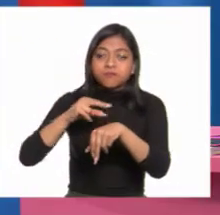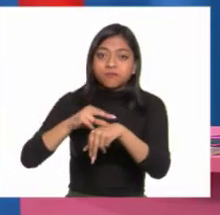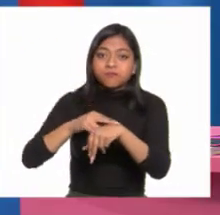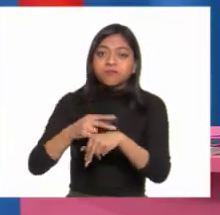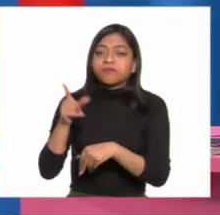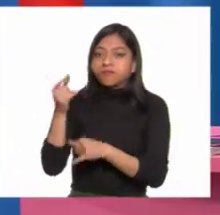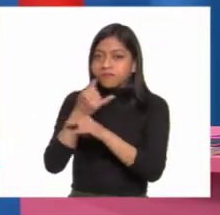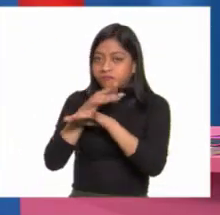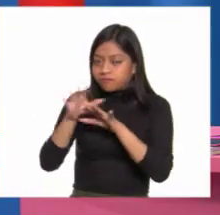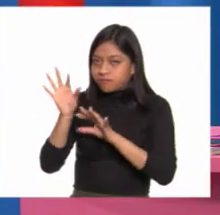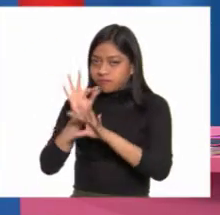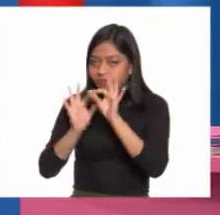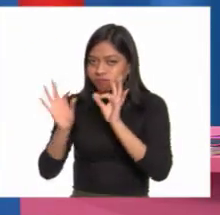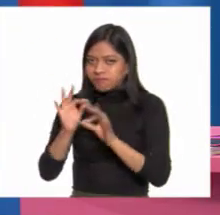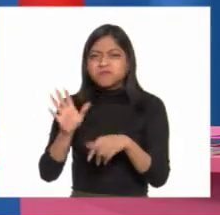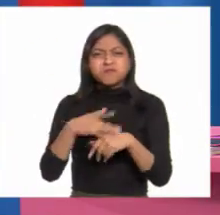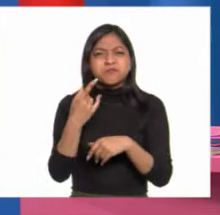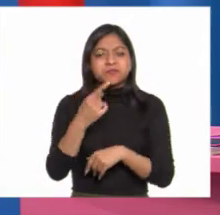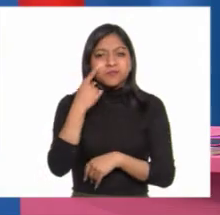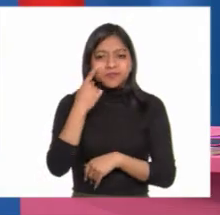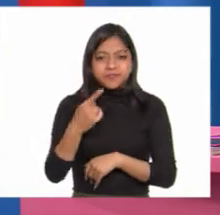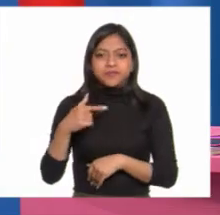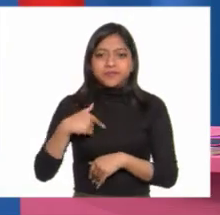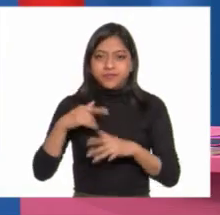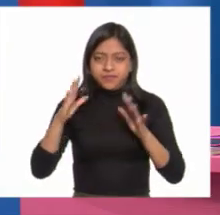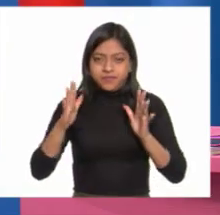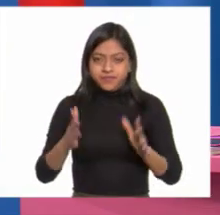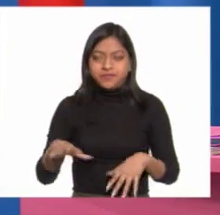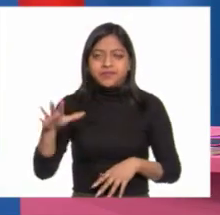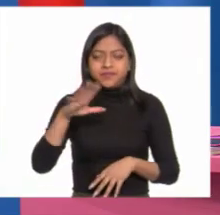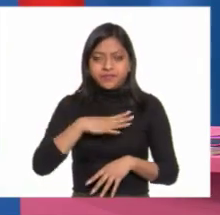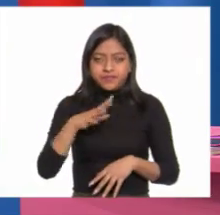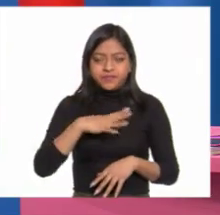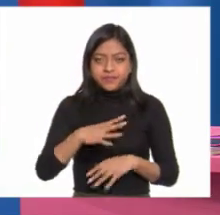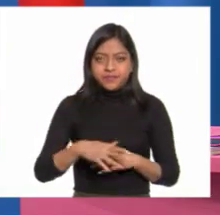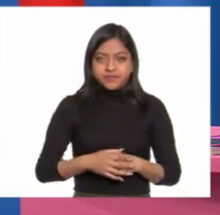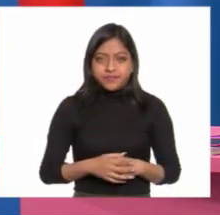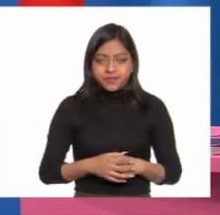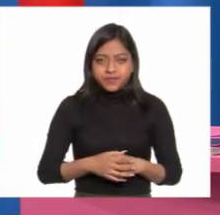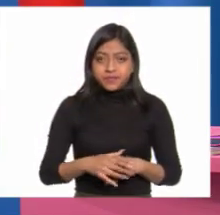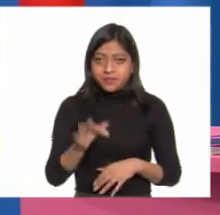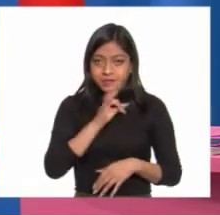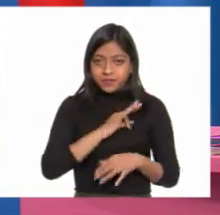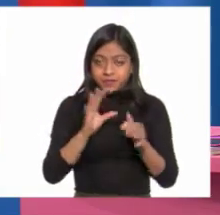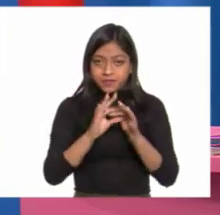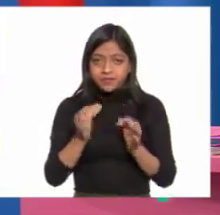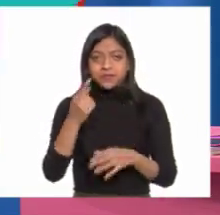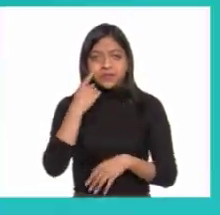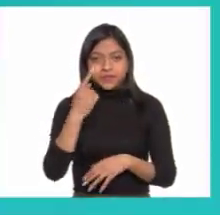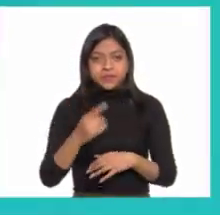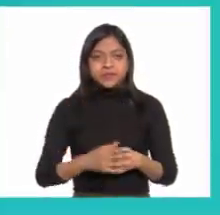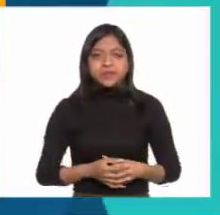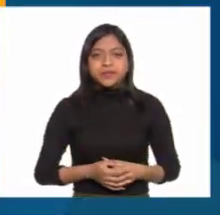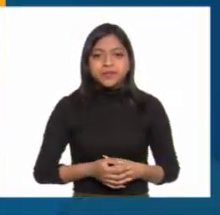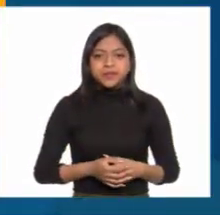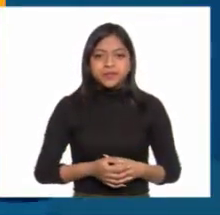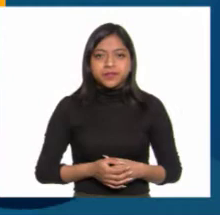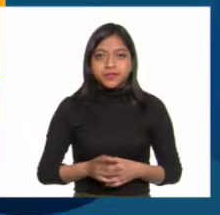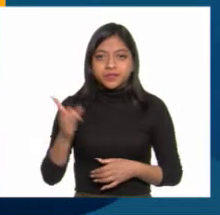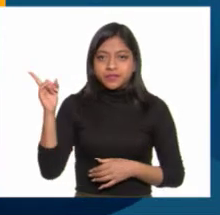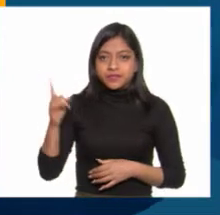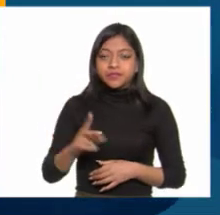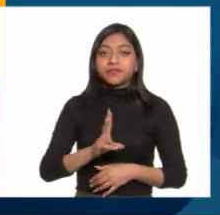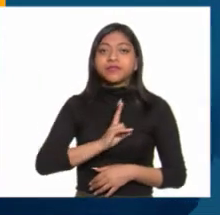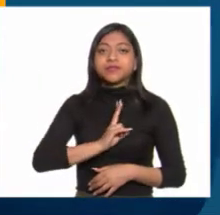Y listo, profesor. Ya tengo algunas cosas que podría decir. ¿Puedo? Claro, por favor, Jenny. Es